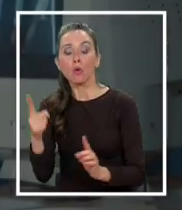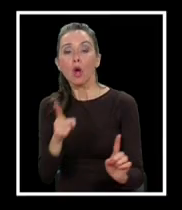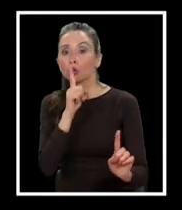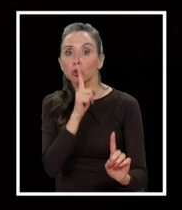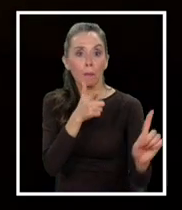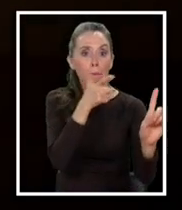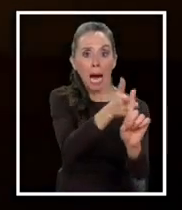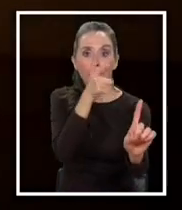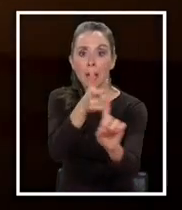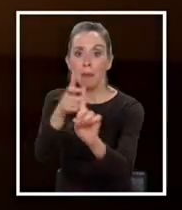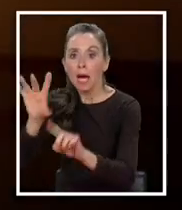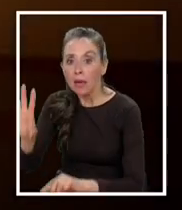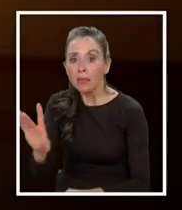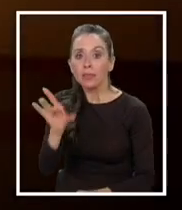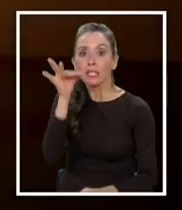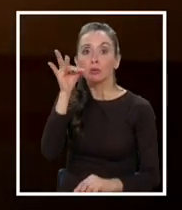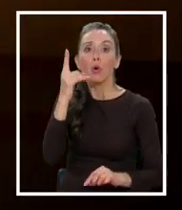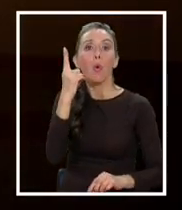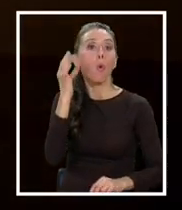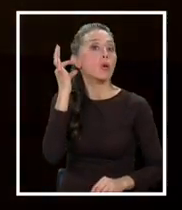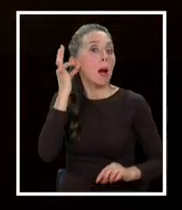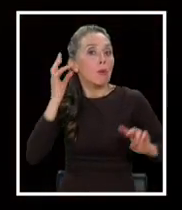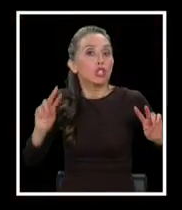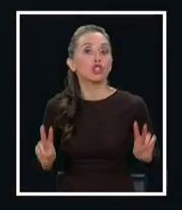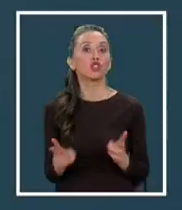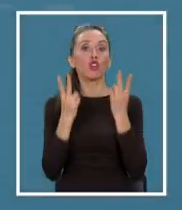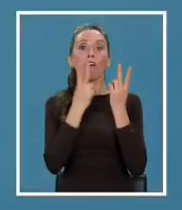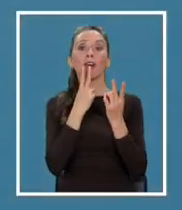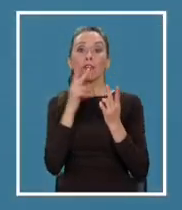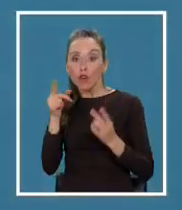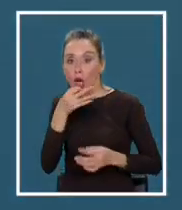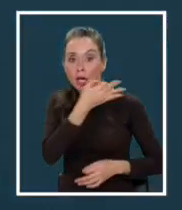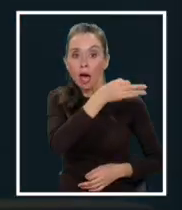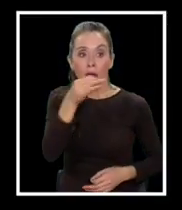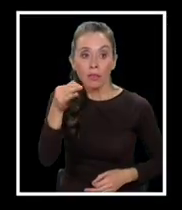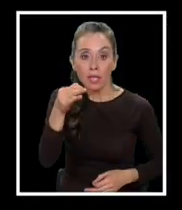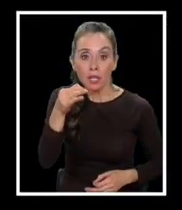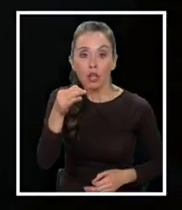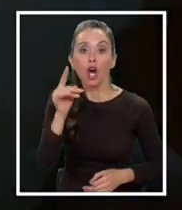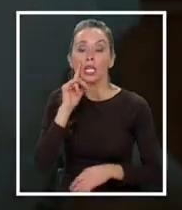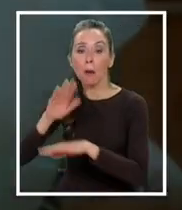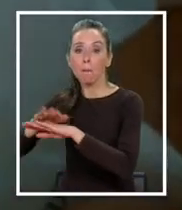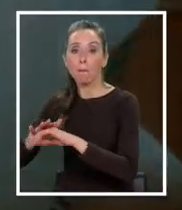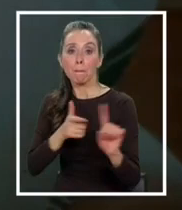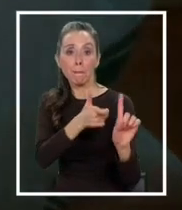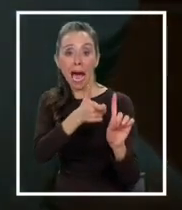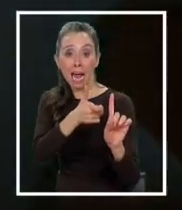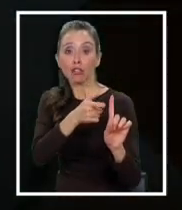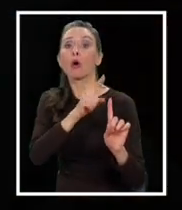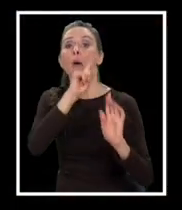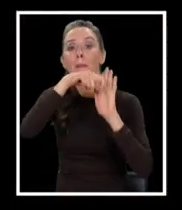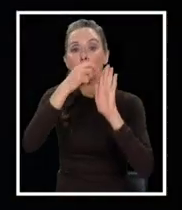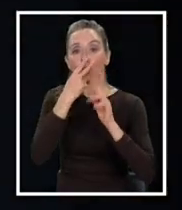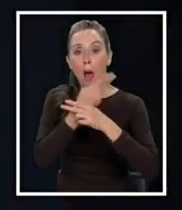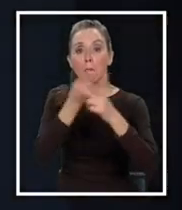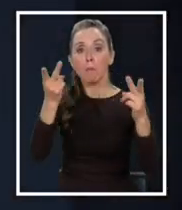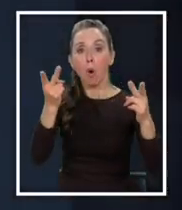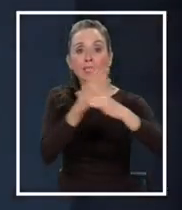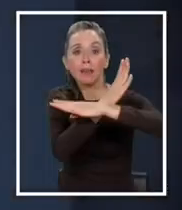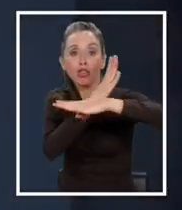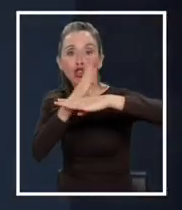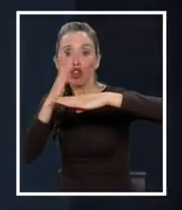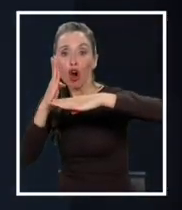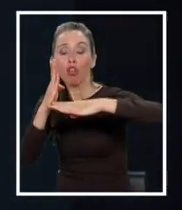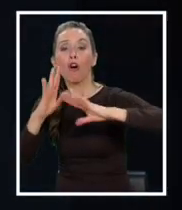al descubierto por la sobrevivencia de una de las víctimas. Pero más que centrarse en el autor, la cinta muestra la discriminación que